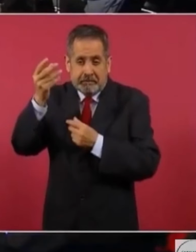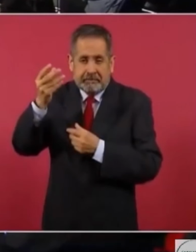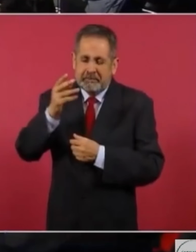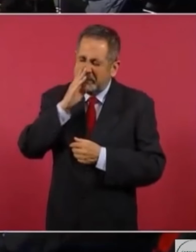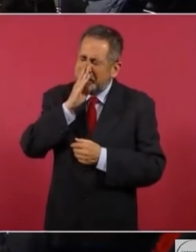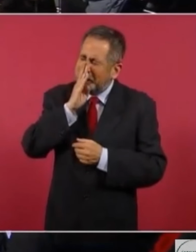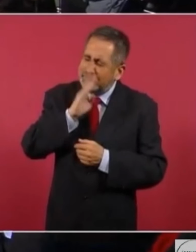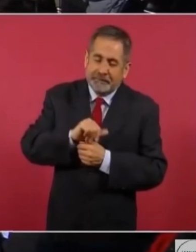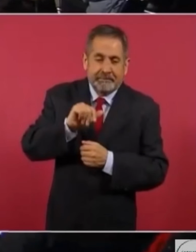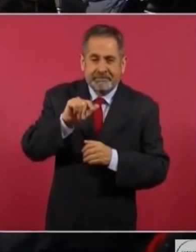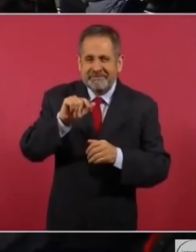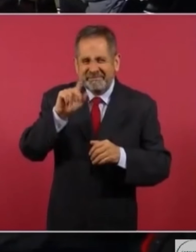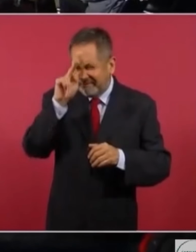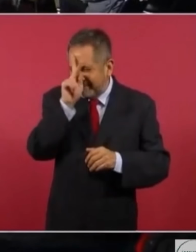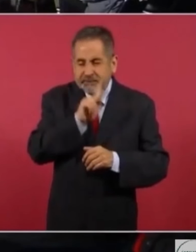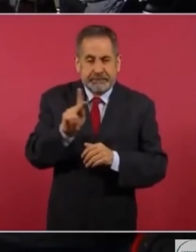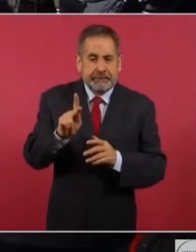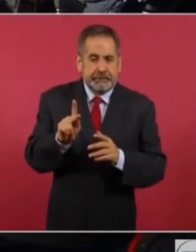Entonces es lo mismo,